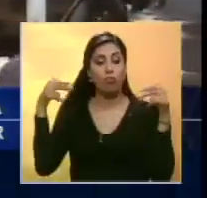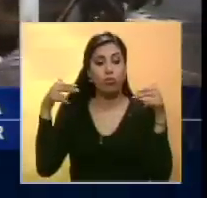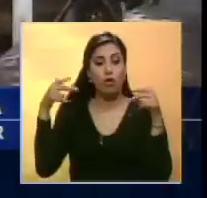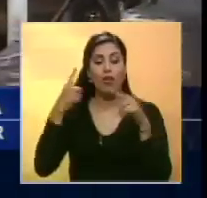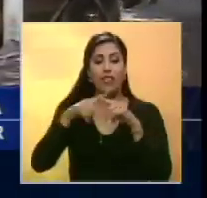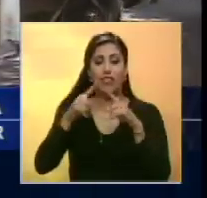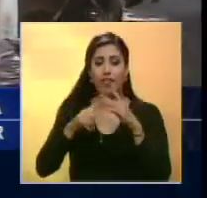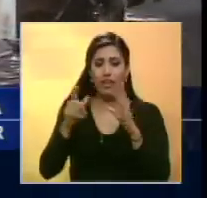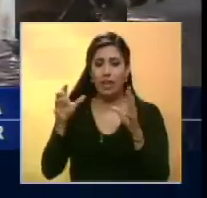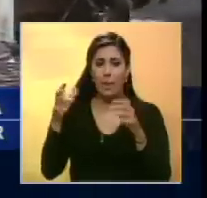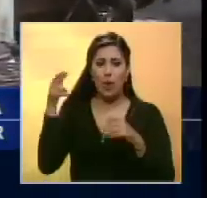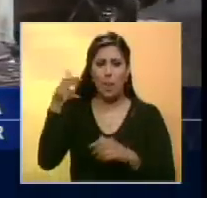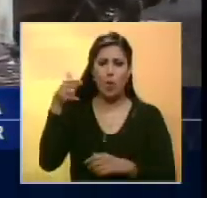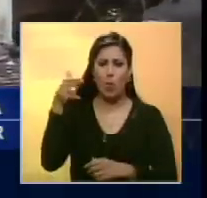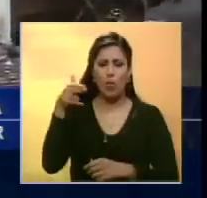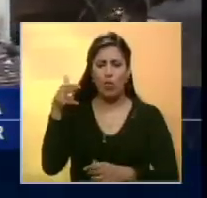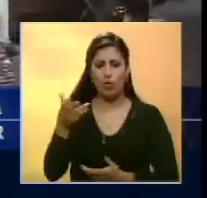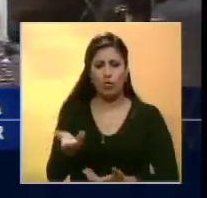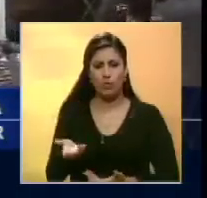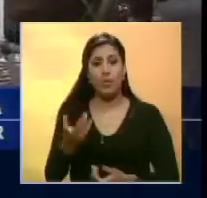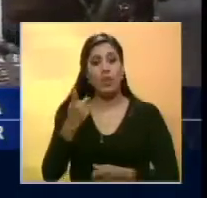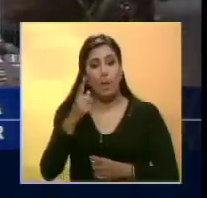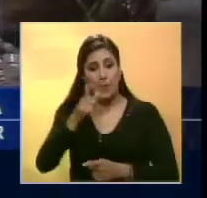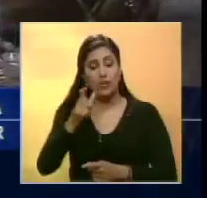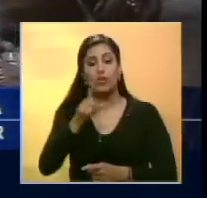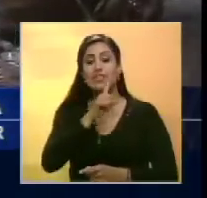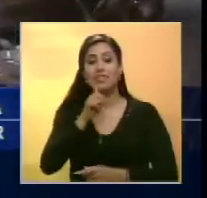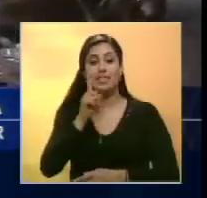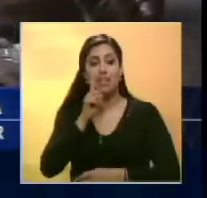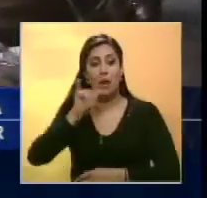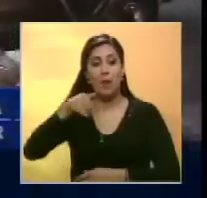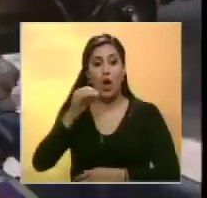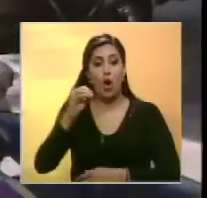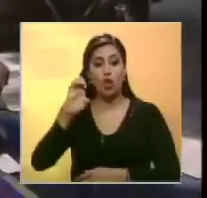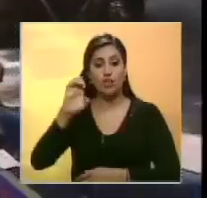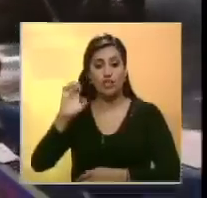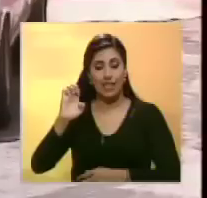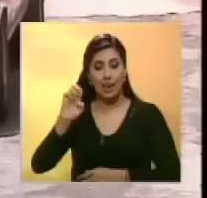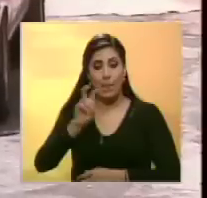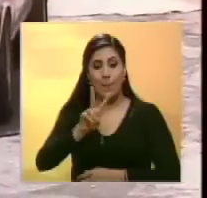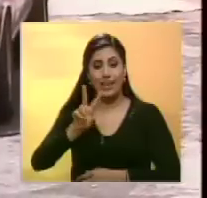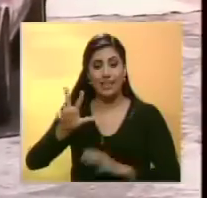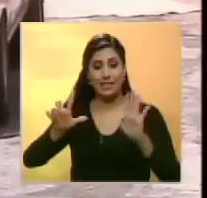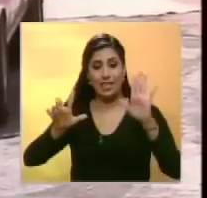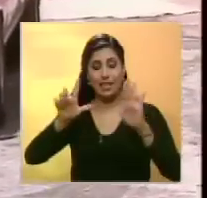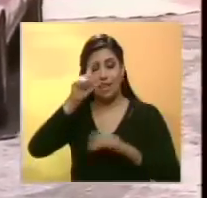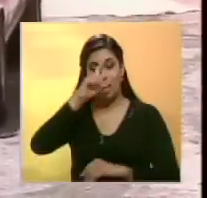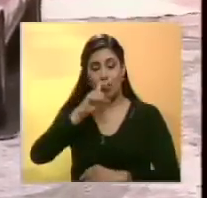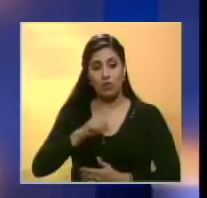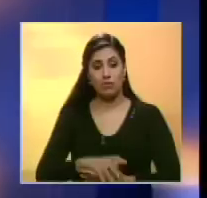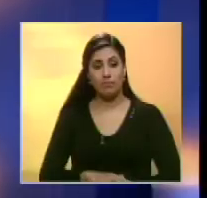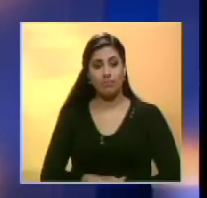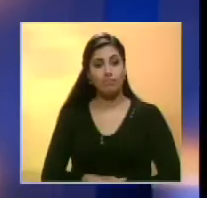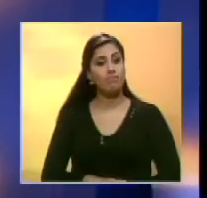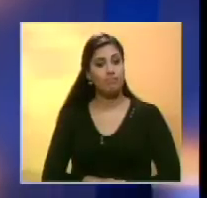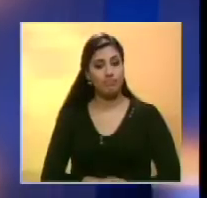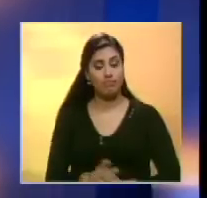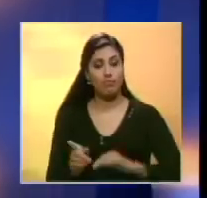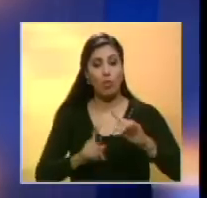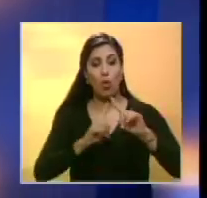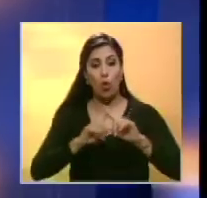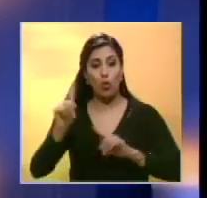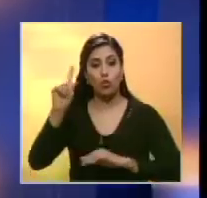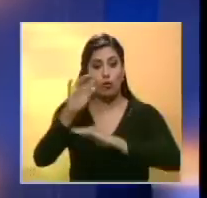por varios sujetos que le dispararon. La víctima quedó identificada como José Ángel Bustos, de 27 años. Más